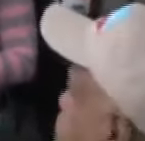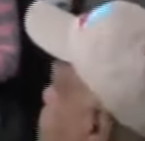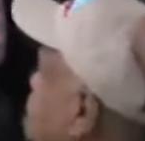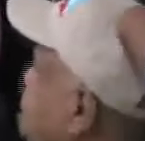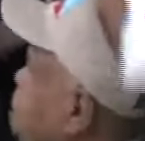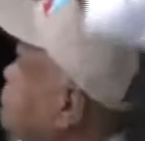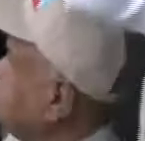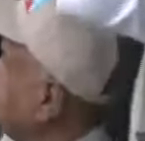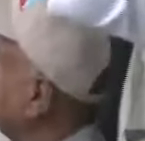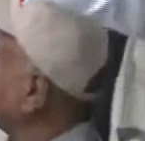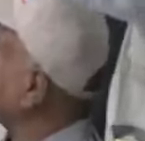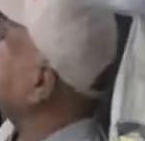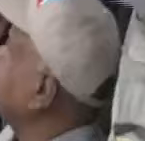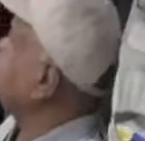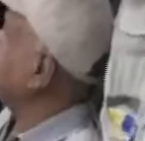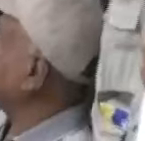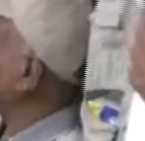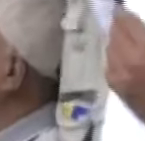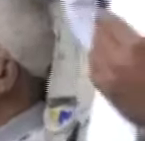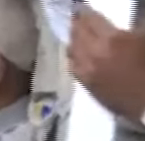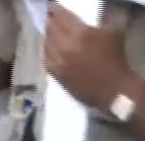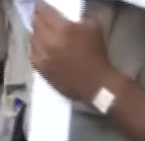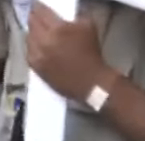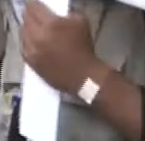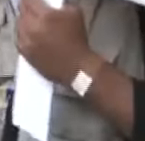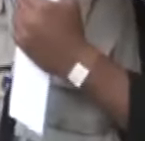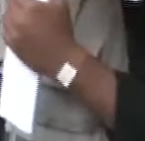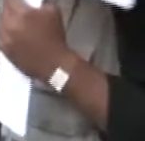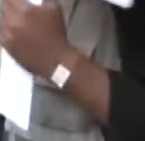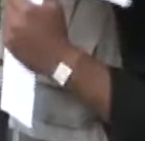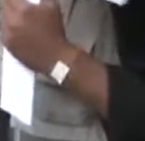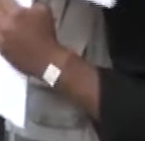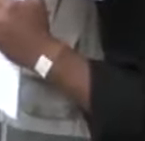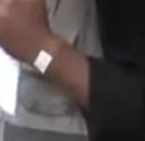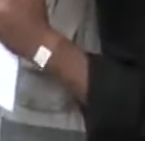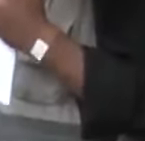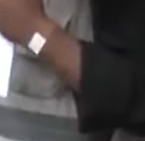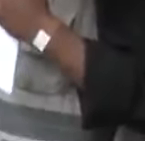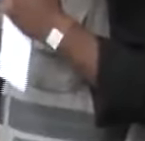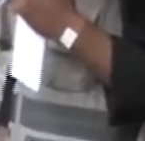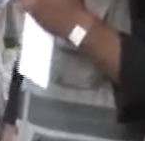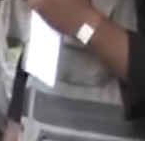enviamos a Máster para que podamos continuar con este recorrido.